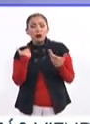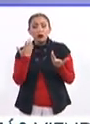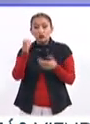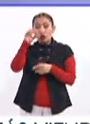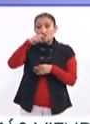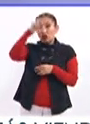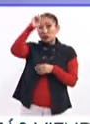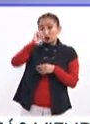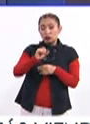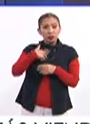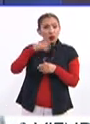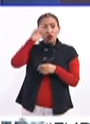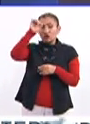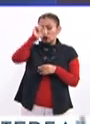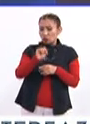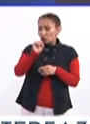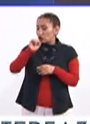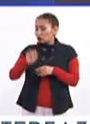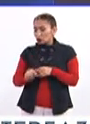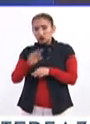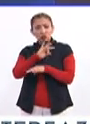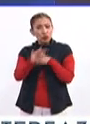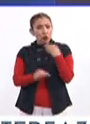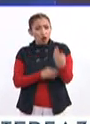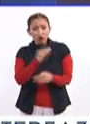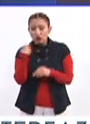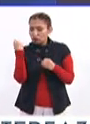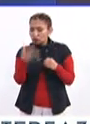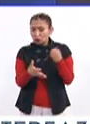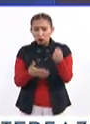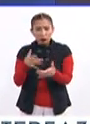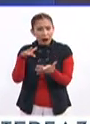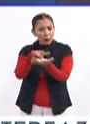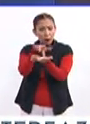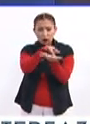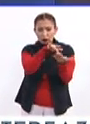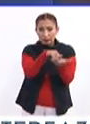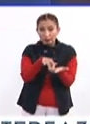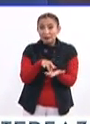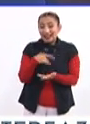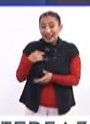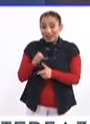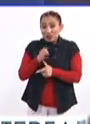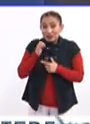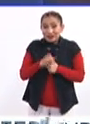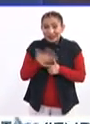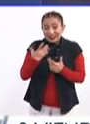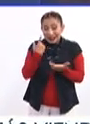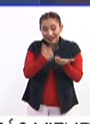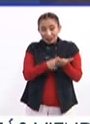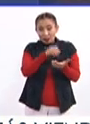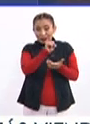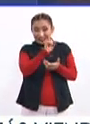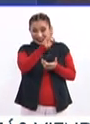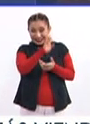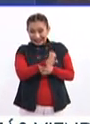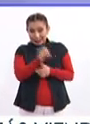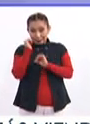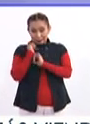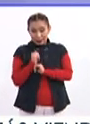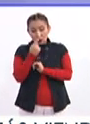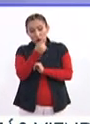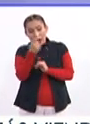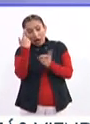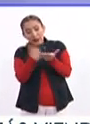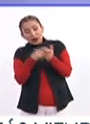una cooperación sur-sur donde todos ponemos. Y entonces, en ese sentido, el hecho de que exista en las cancillerías generalmente una